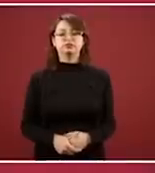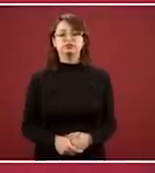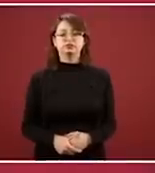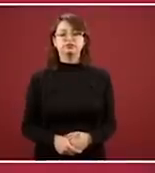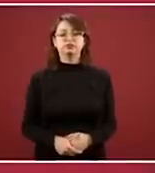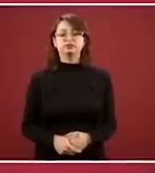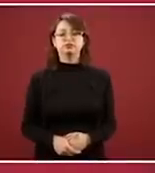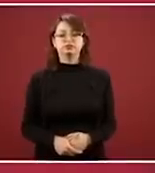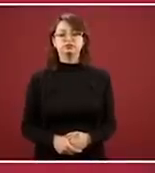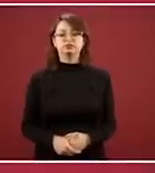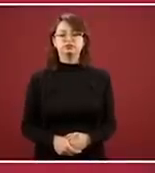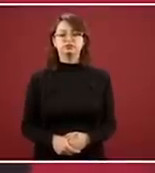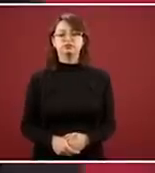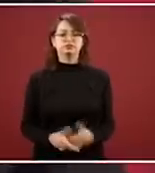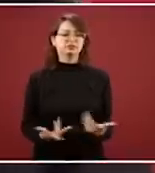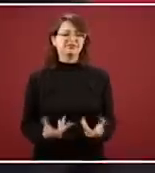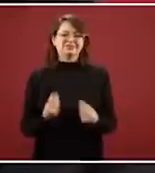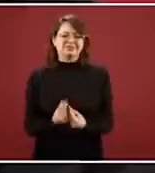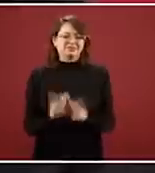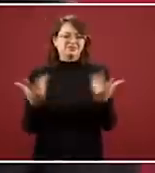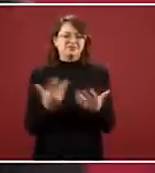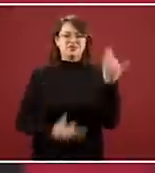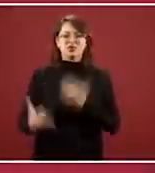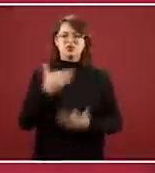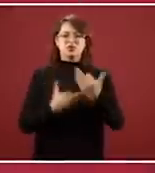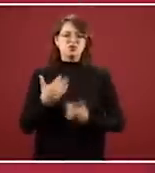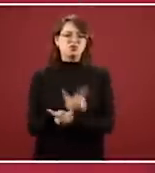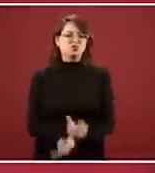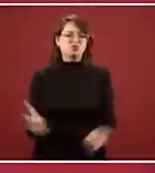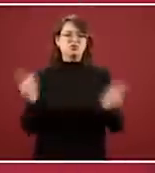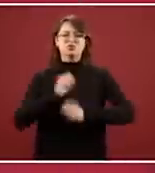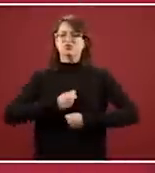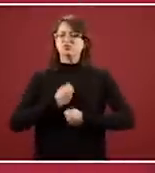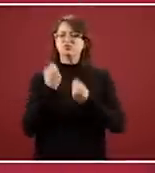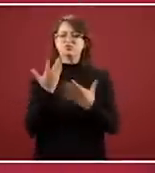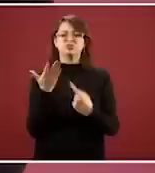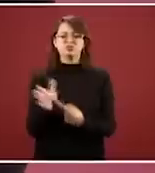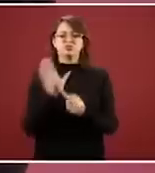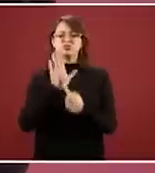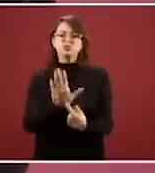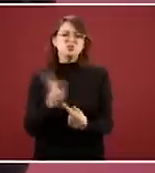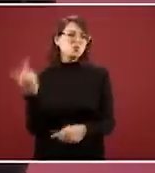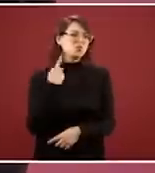todos tenemos derecho a manifestarnos, a expresarnos y a hacer política,